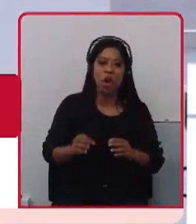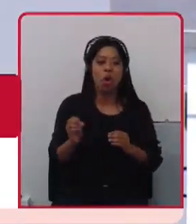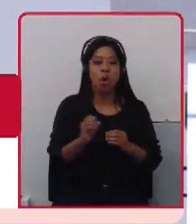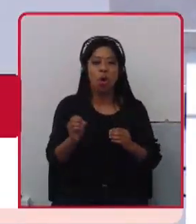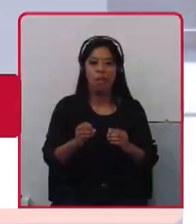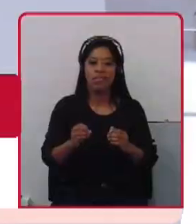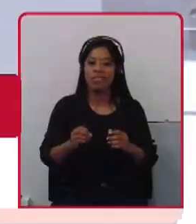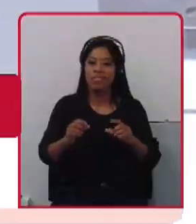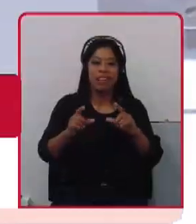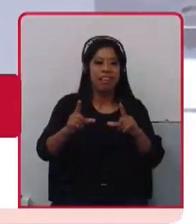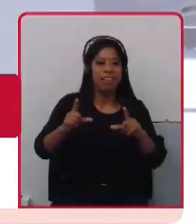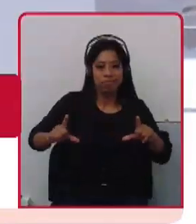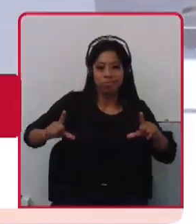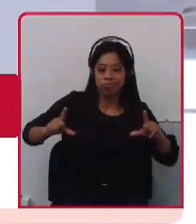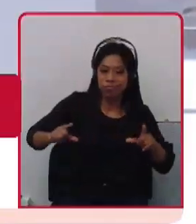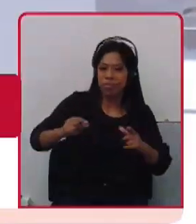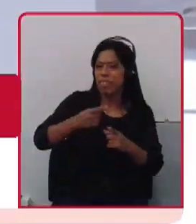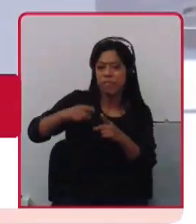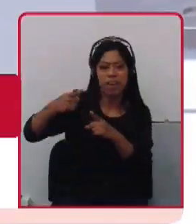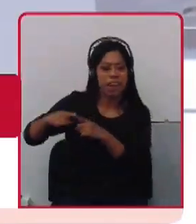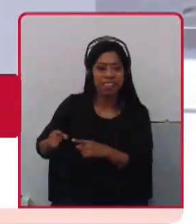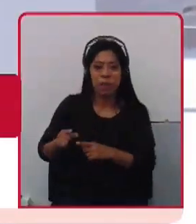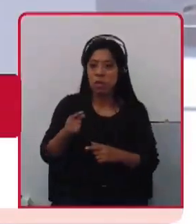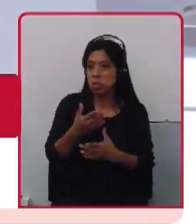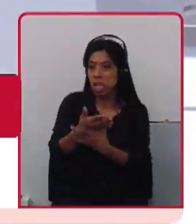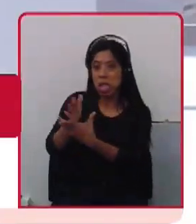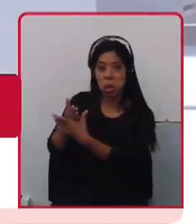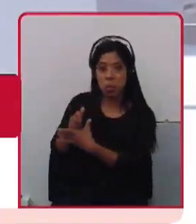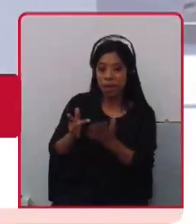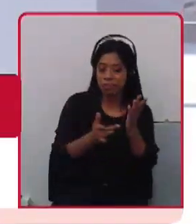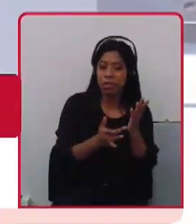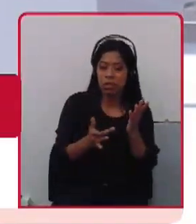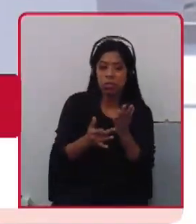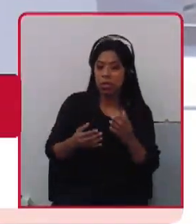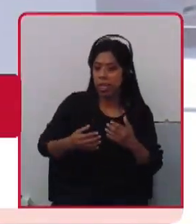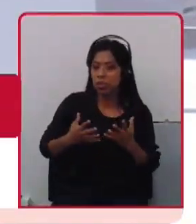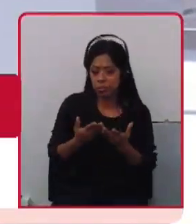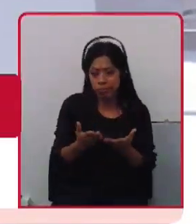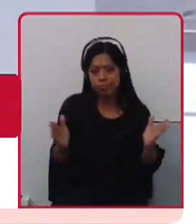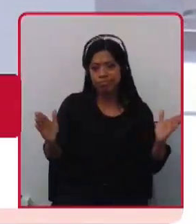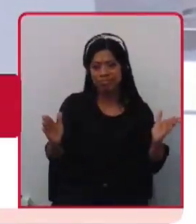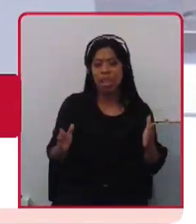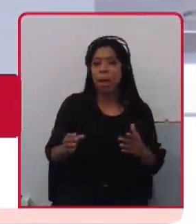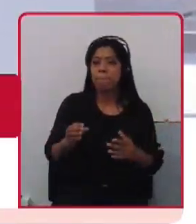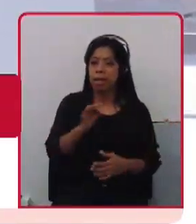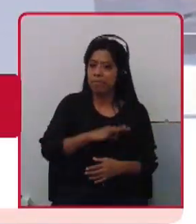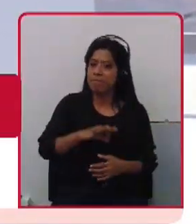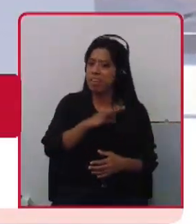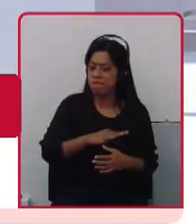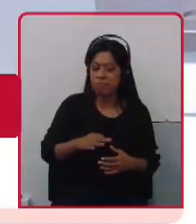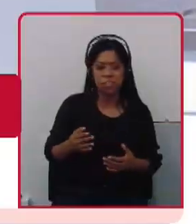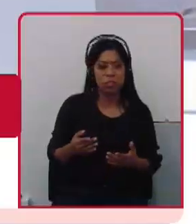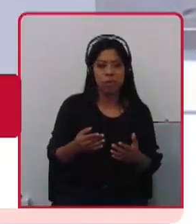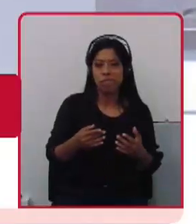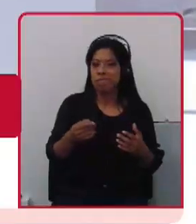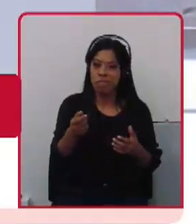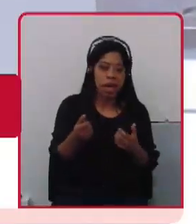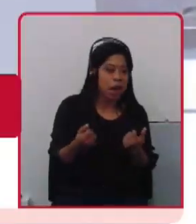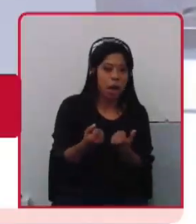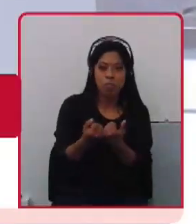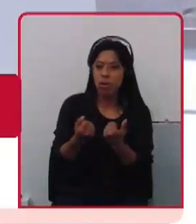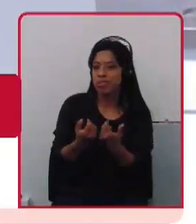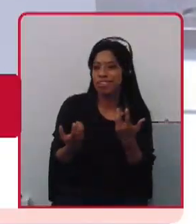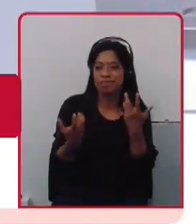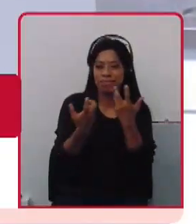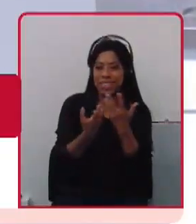Pero yo encantado de poder compartir esto con cualquier otra tecnología para cualquier beneficio, alineando o haciendo un match